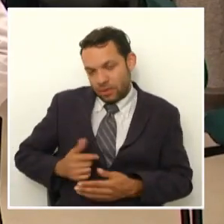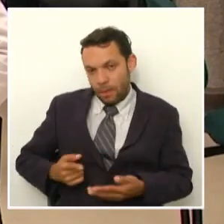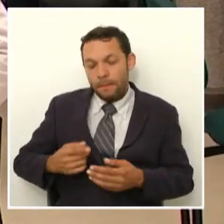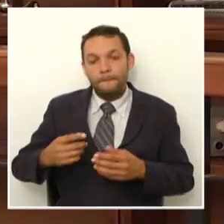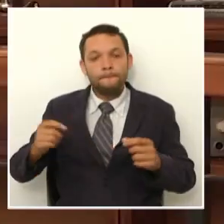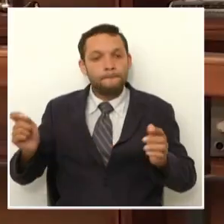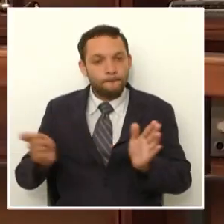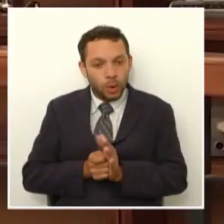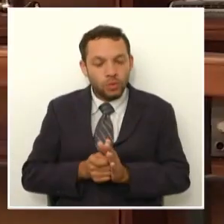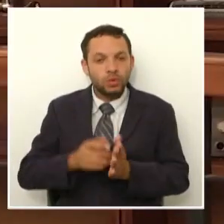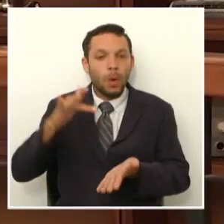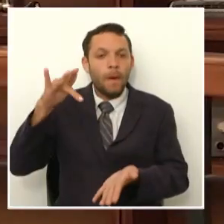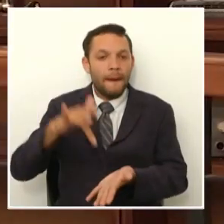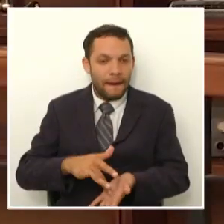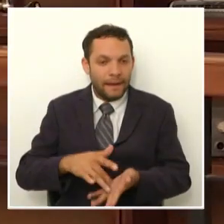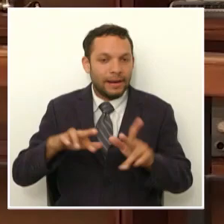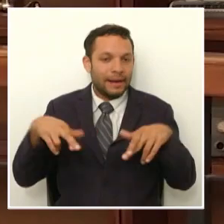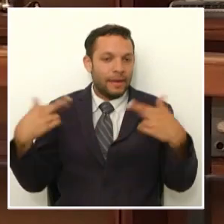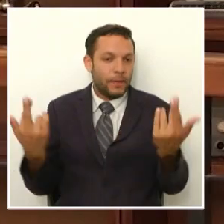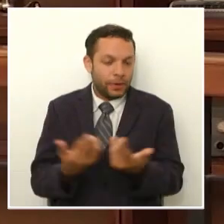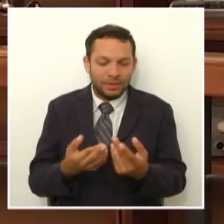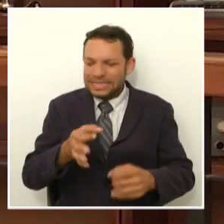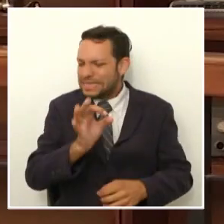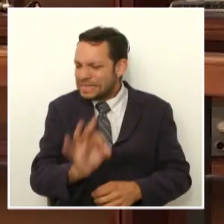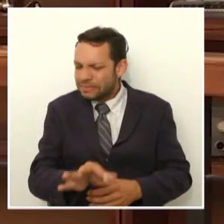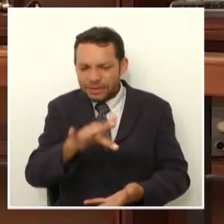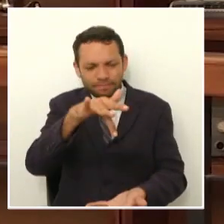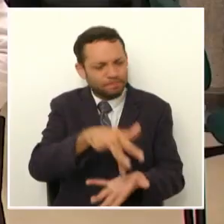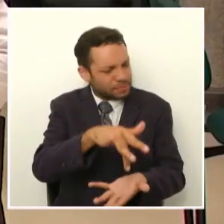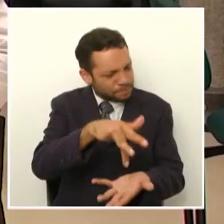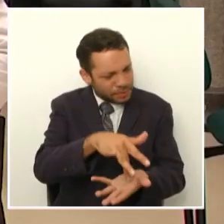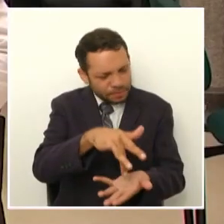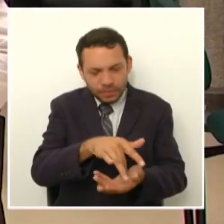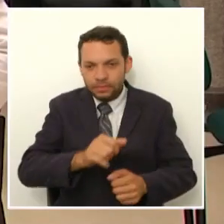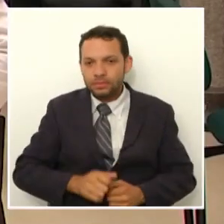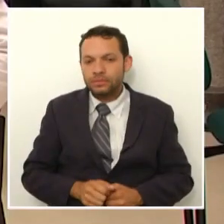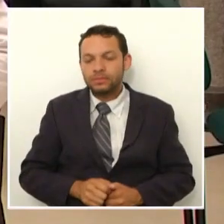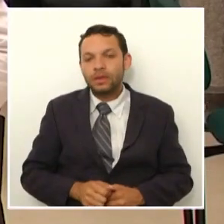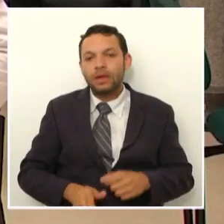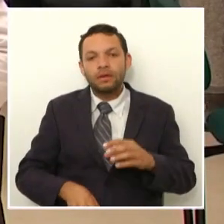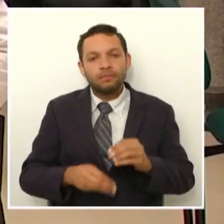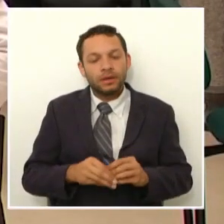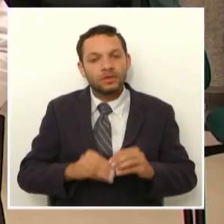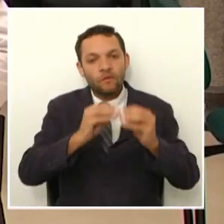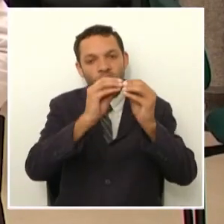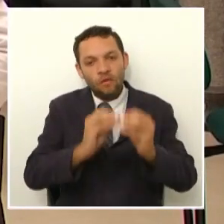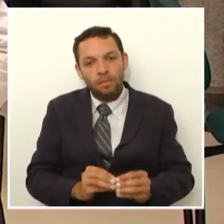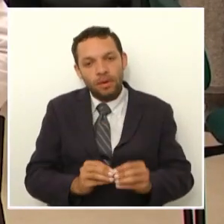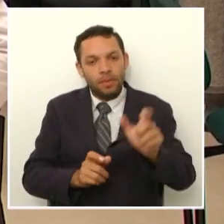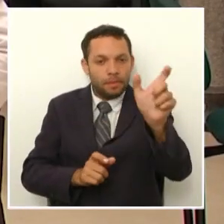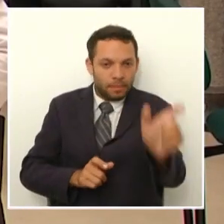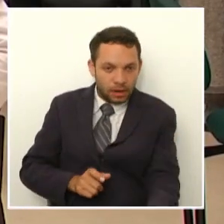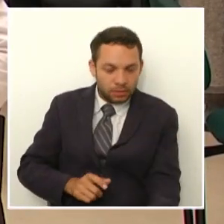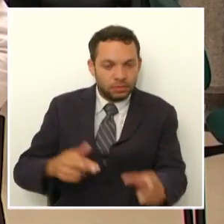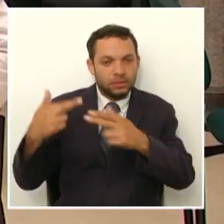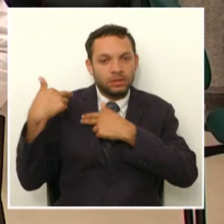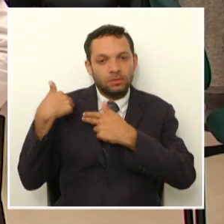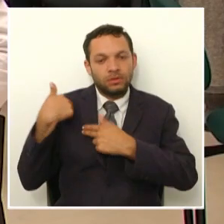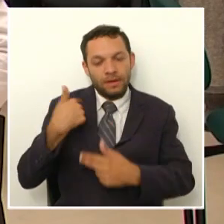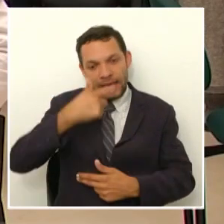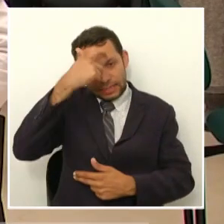Voy a todos mis encuentros académicos que tengo aquí, pero formamos gente para que haga las cosas con